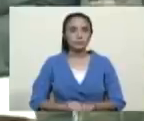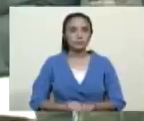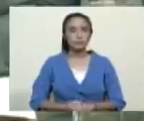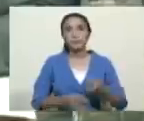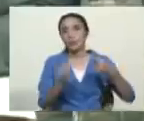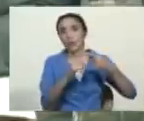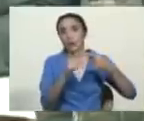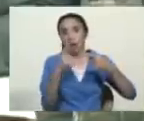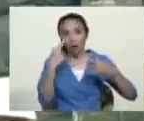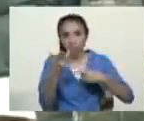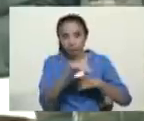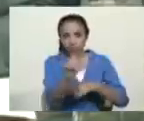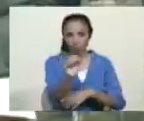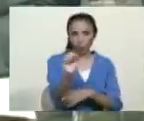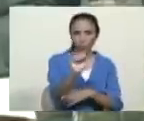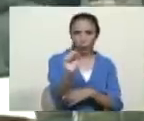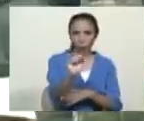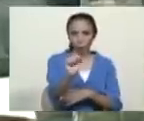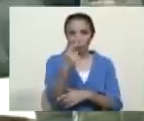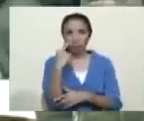estaban en vehículos